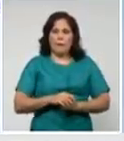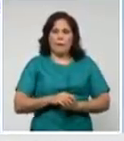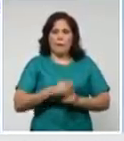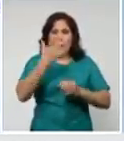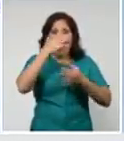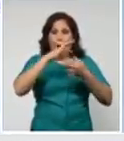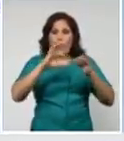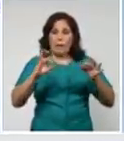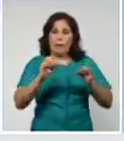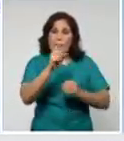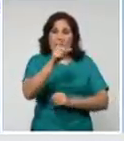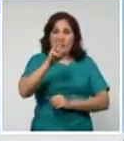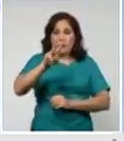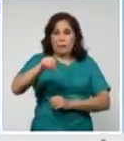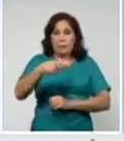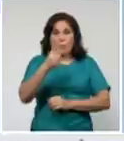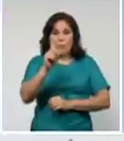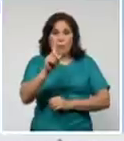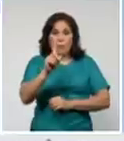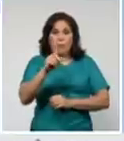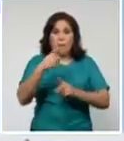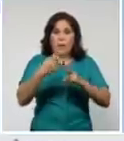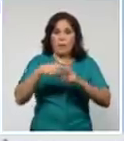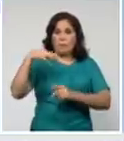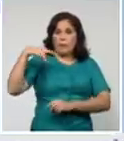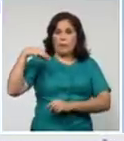Artemisa 13,1 y Pinar del Río